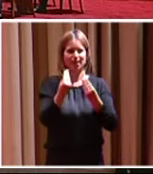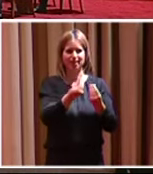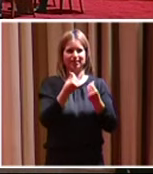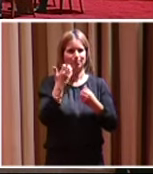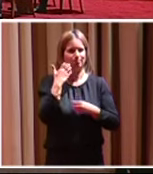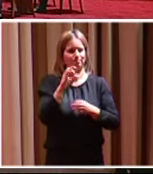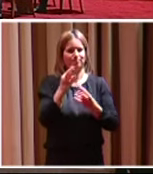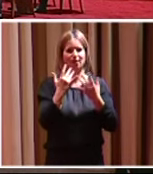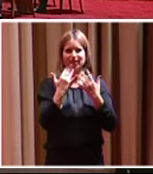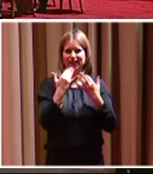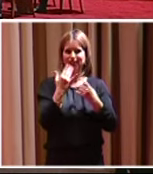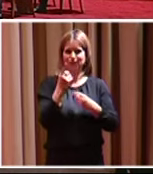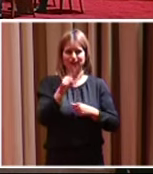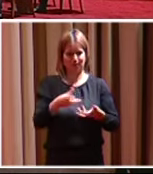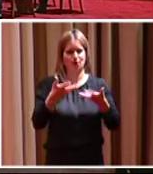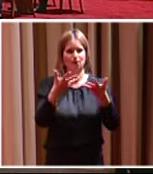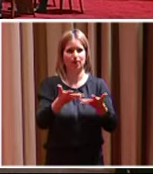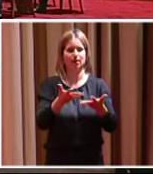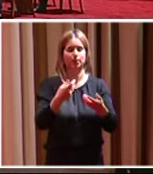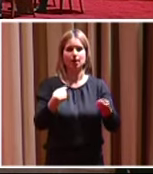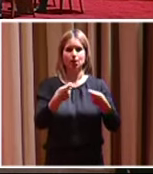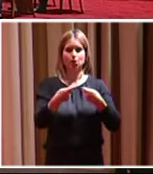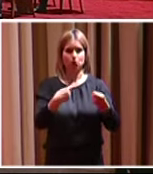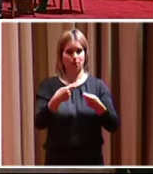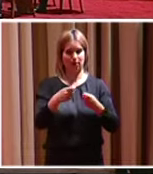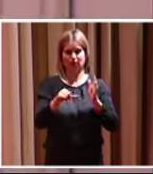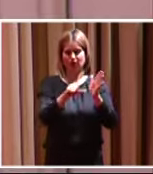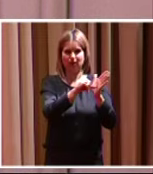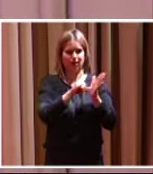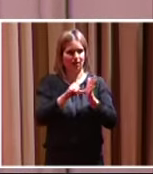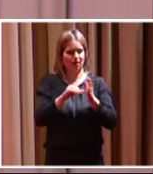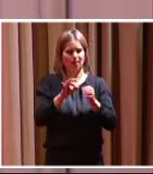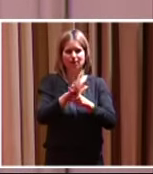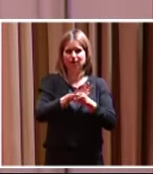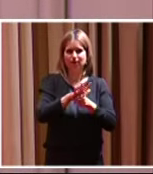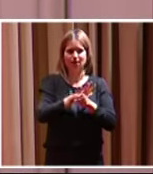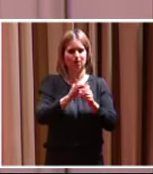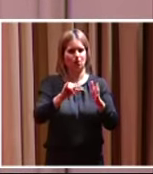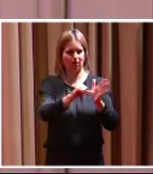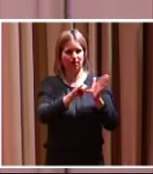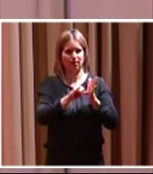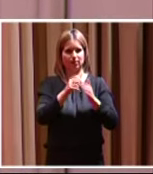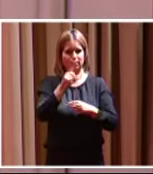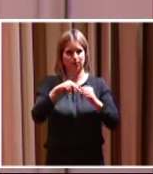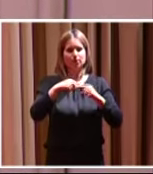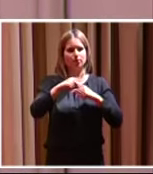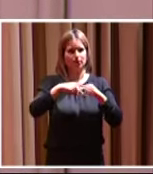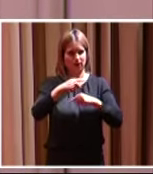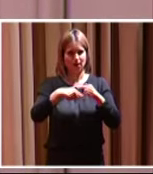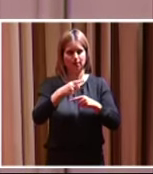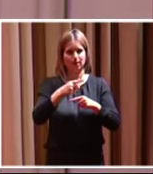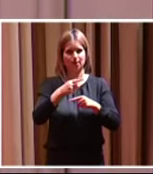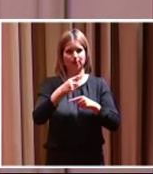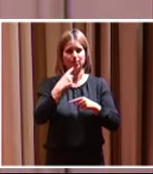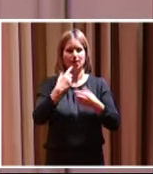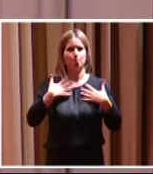genuino refrescante. Al comercio de proximidad, el de barrio, el cercano y familiar de